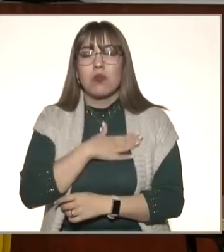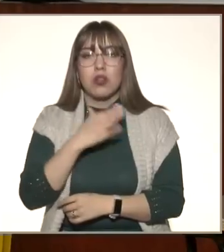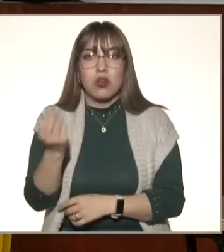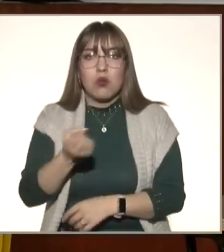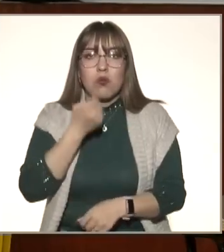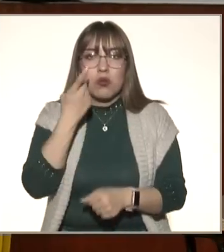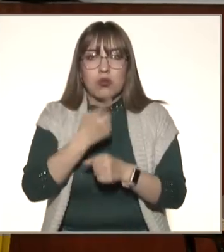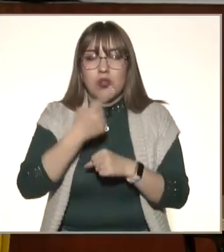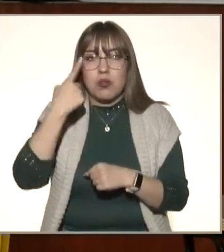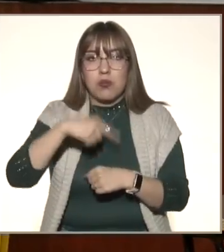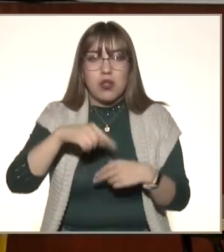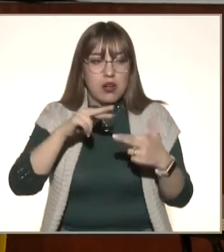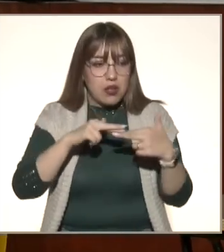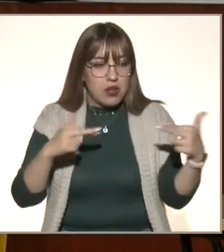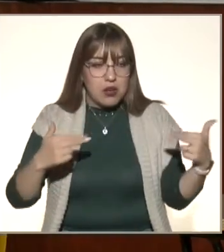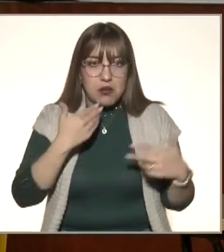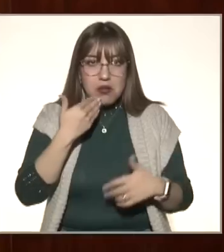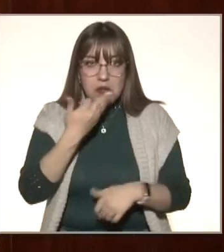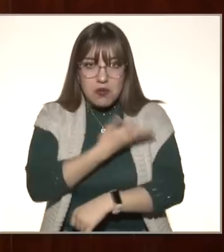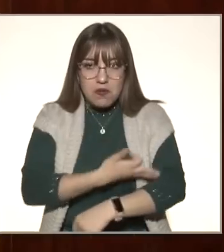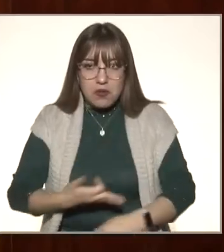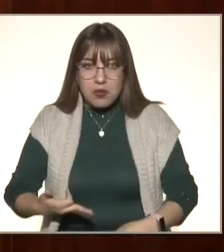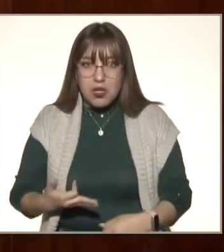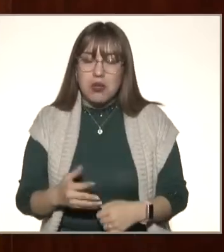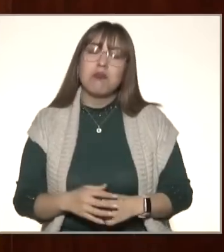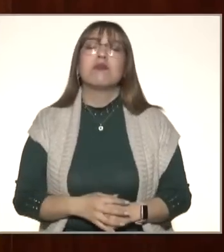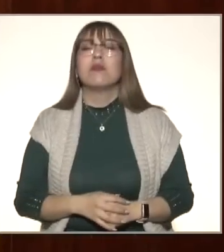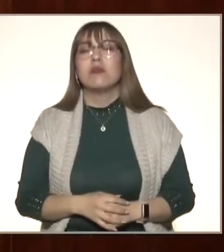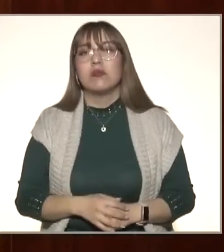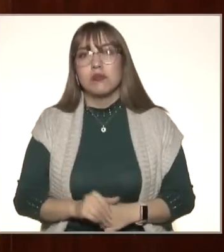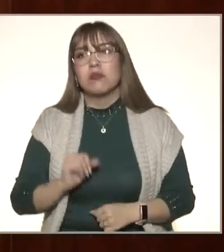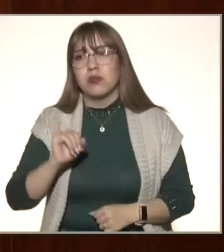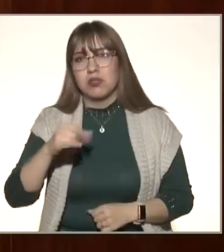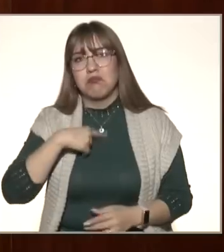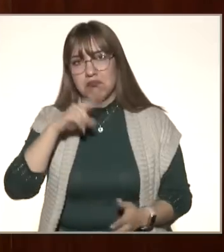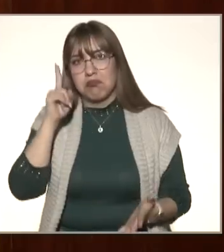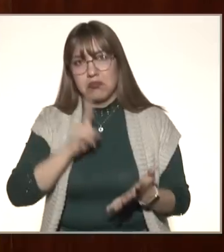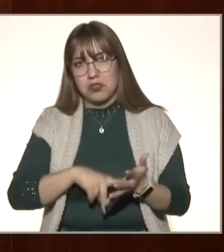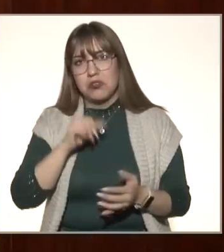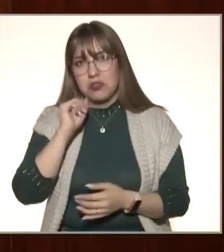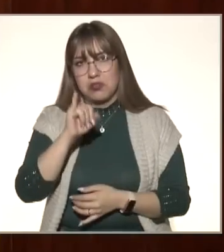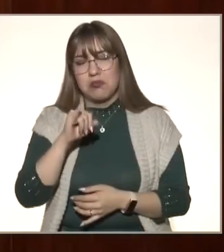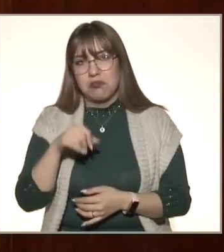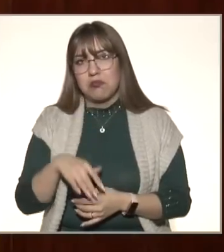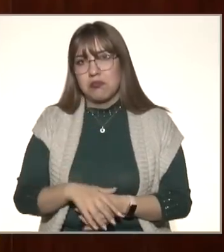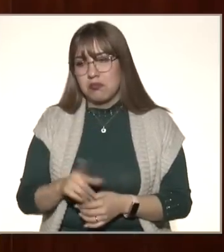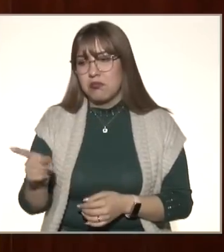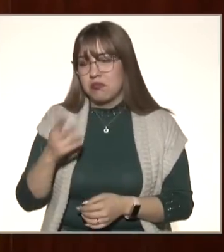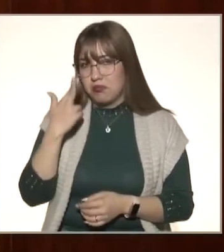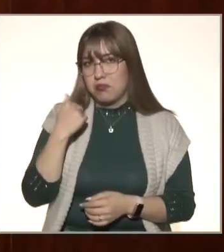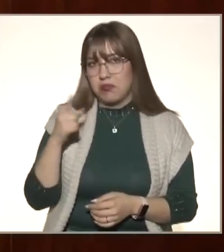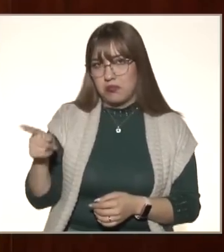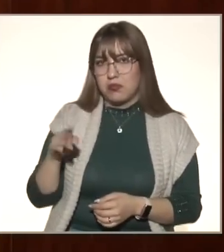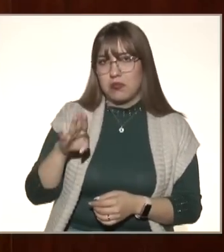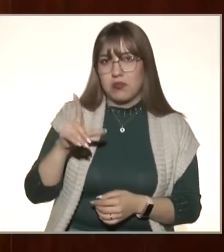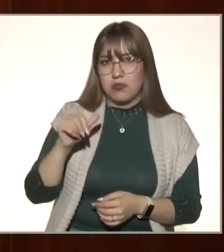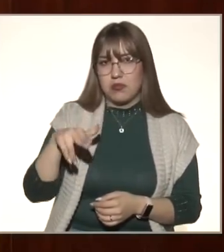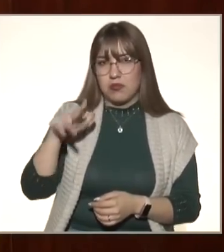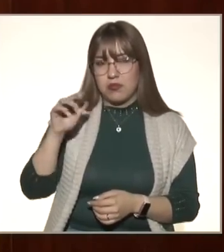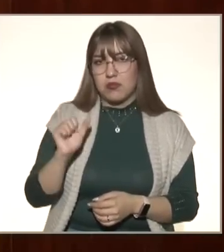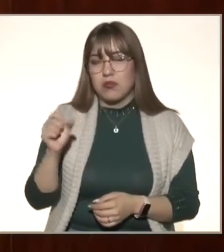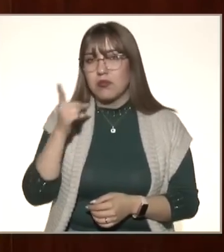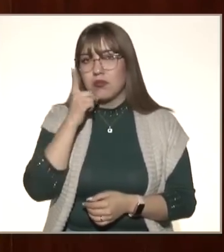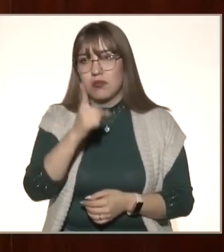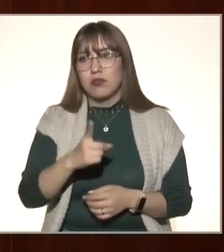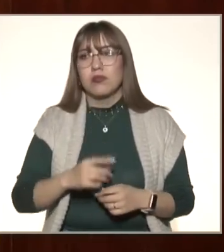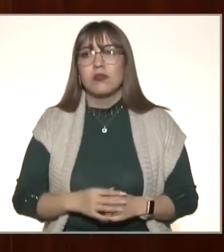relaciones familiares? A mí me parece que sí, pero pensaba justo ahorita, retomando un poco lo que decía Blanca, a mí me